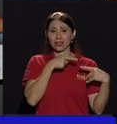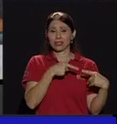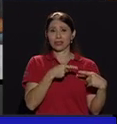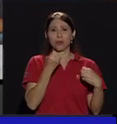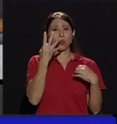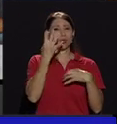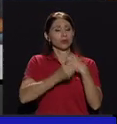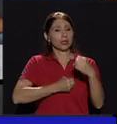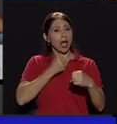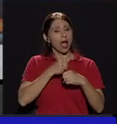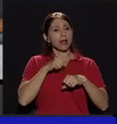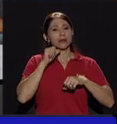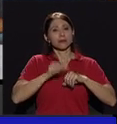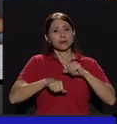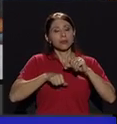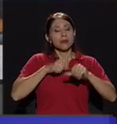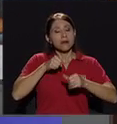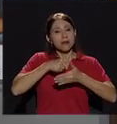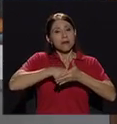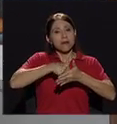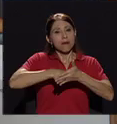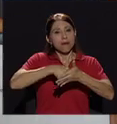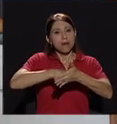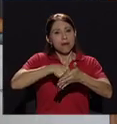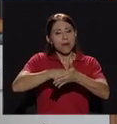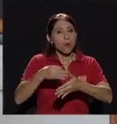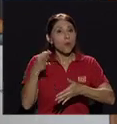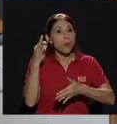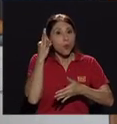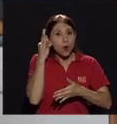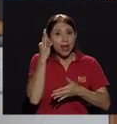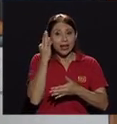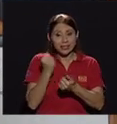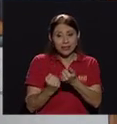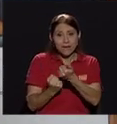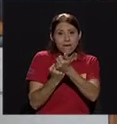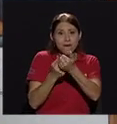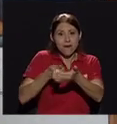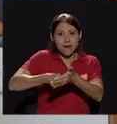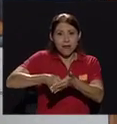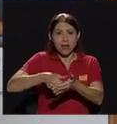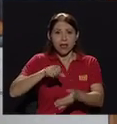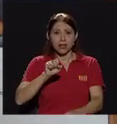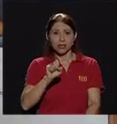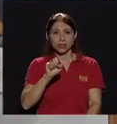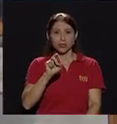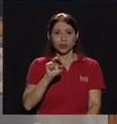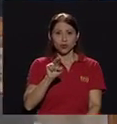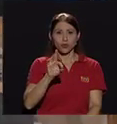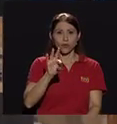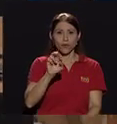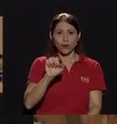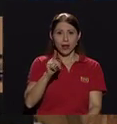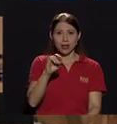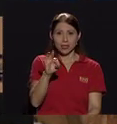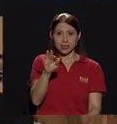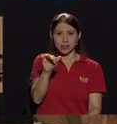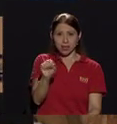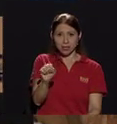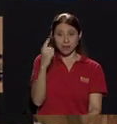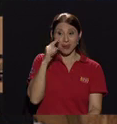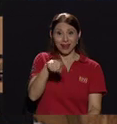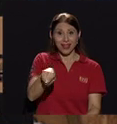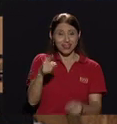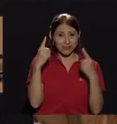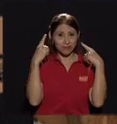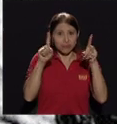muchas décadas de lucha de mujeres sufragistas para que se diera el reconocimiento de sus derechos